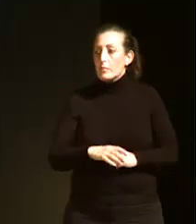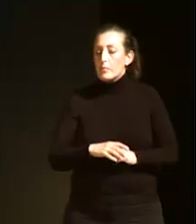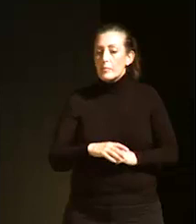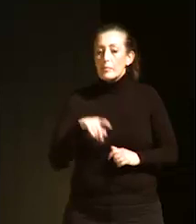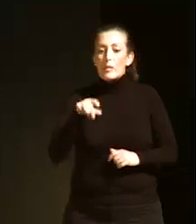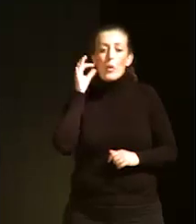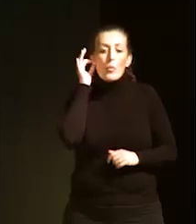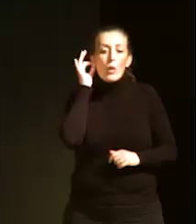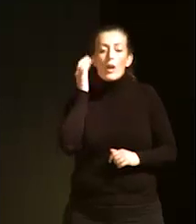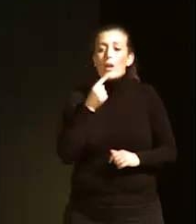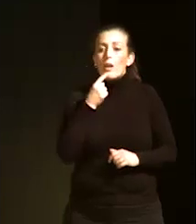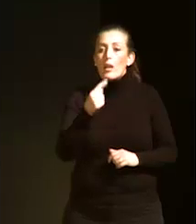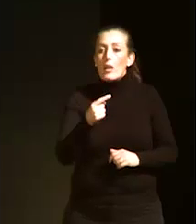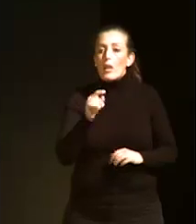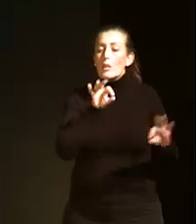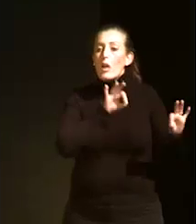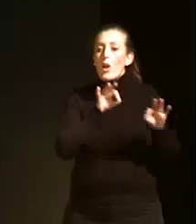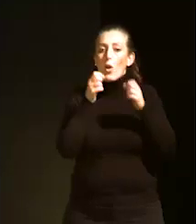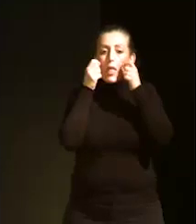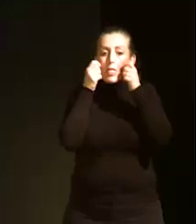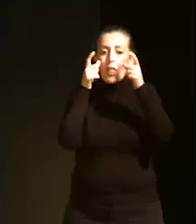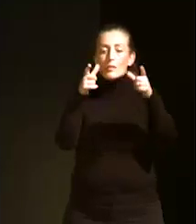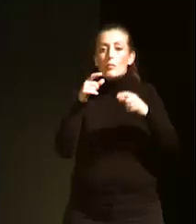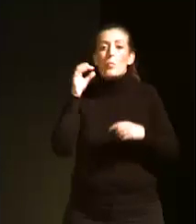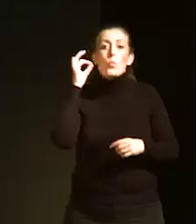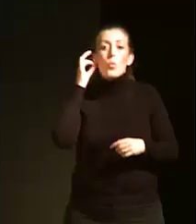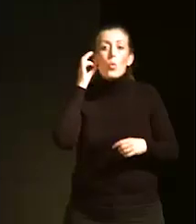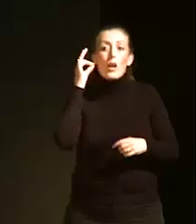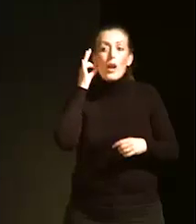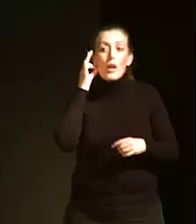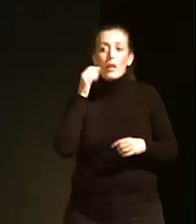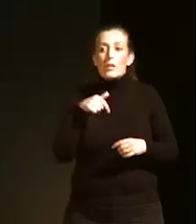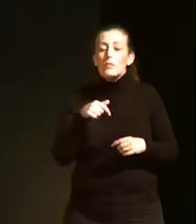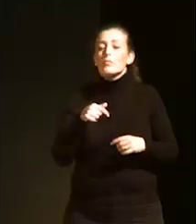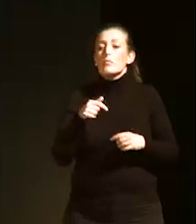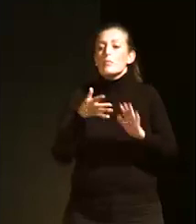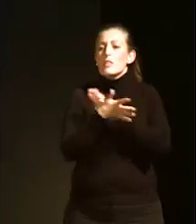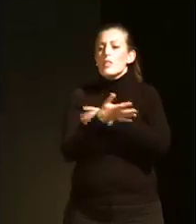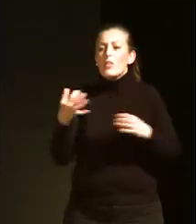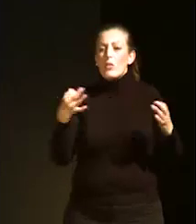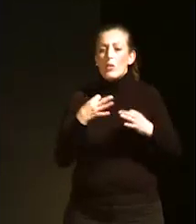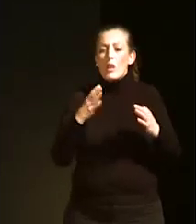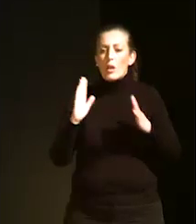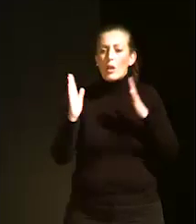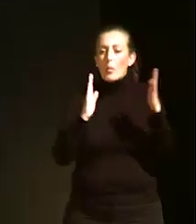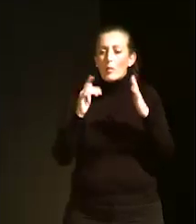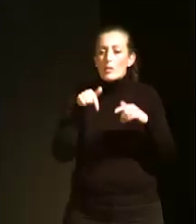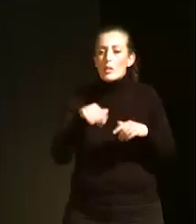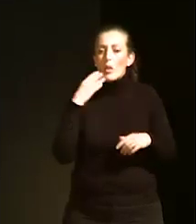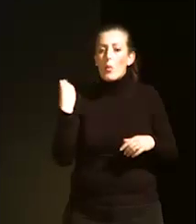ella dice que en la obra del despertar de las mujeres muertas dirigida por ella en un momento hay una joven